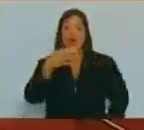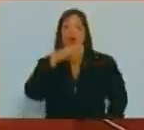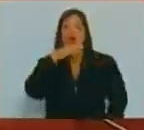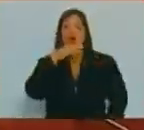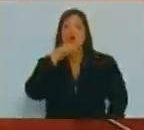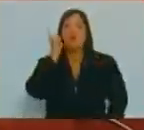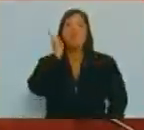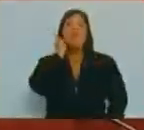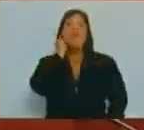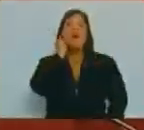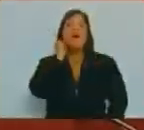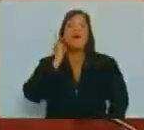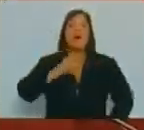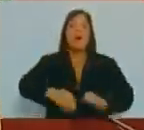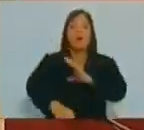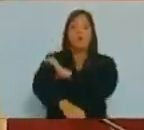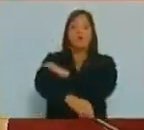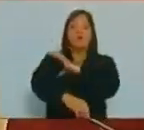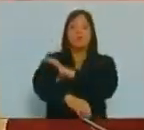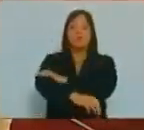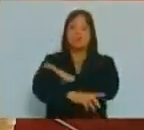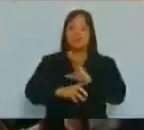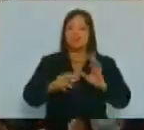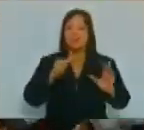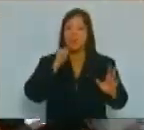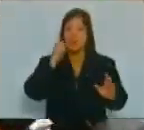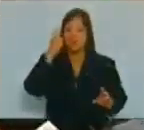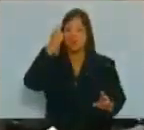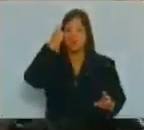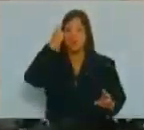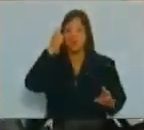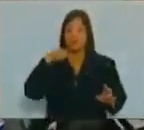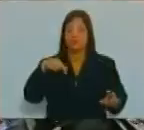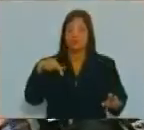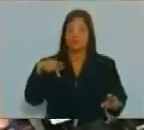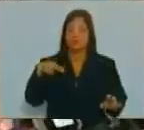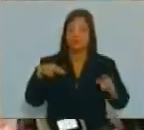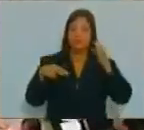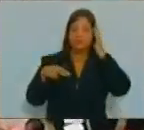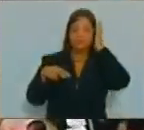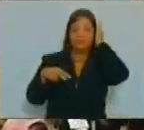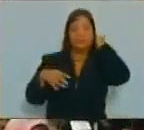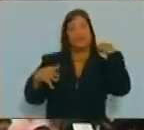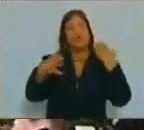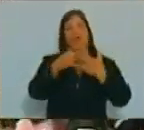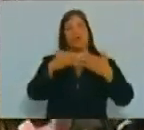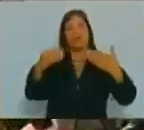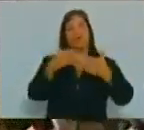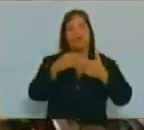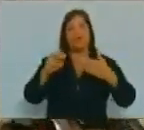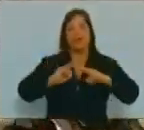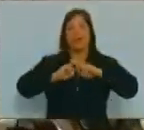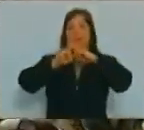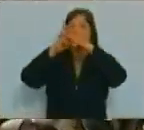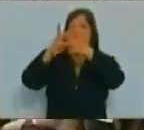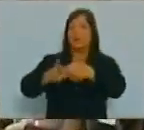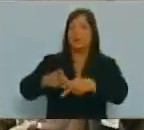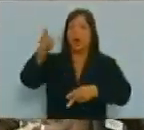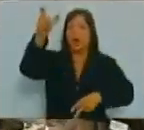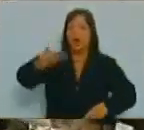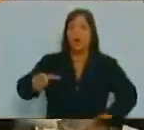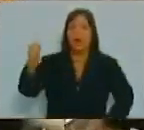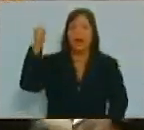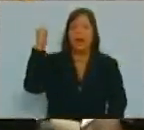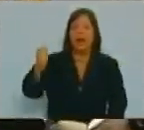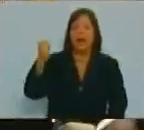venezolana en un mal día se le ocurrió darme prestado unos dólares a un tipo asesino